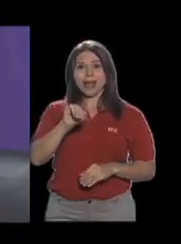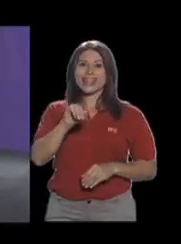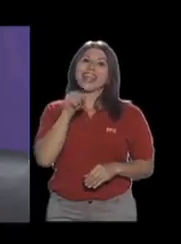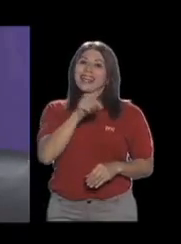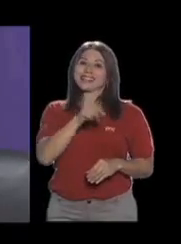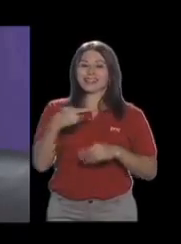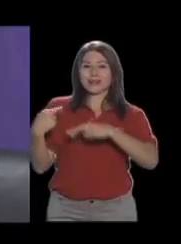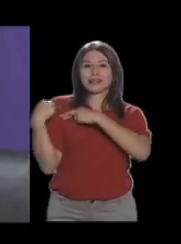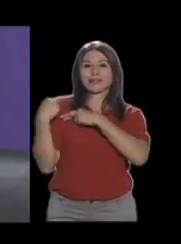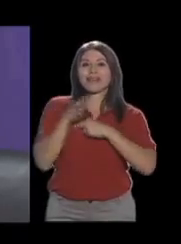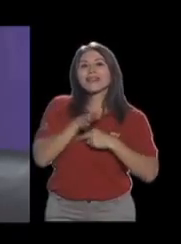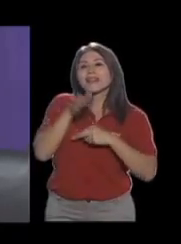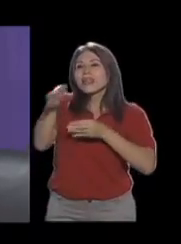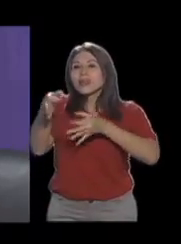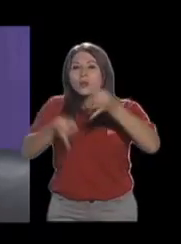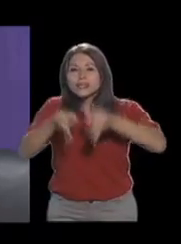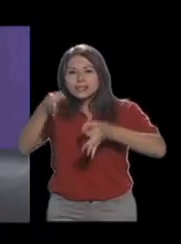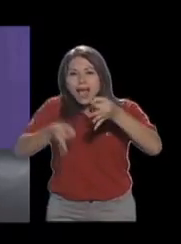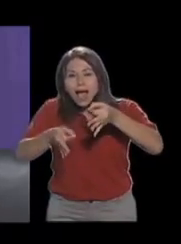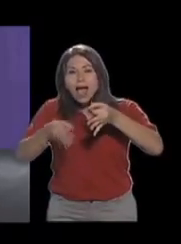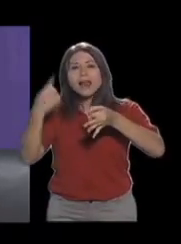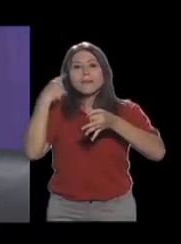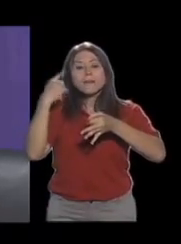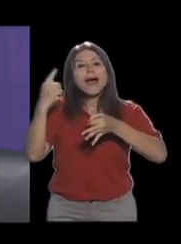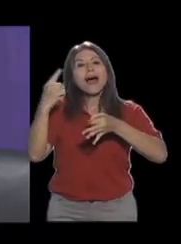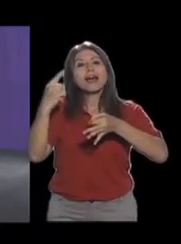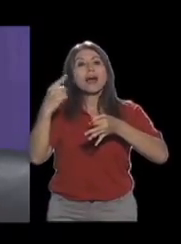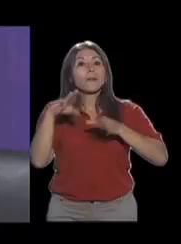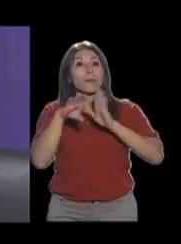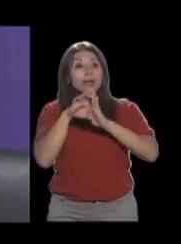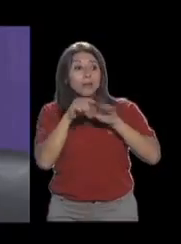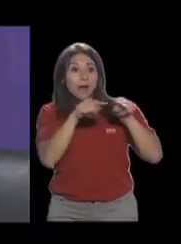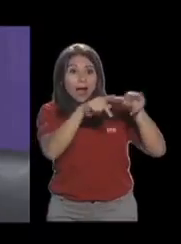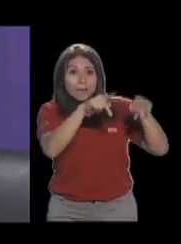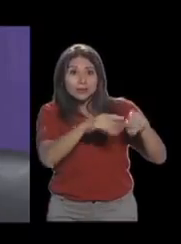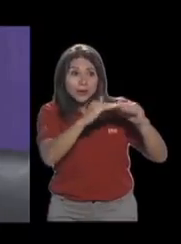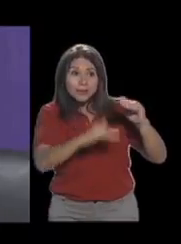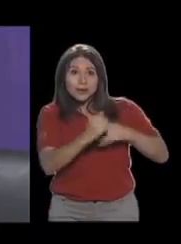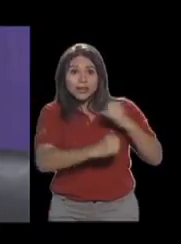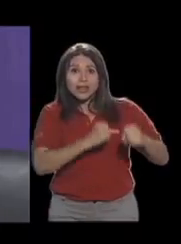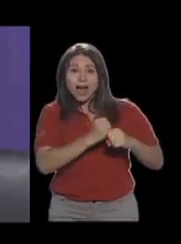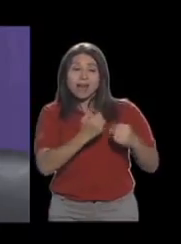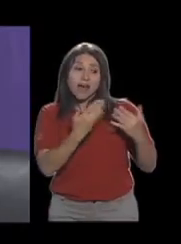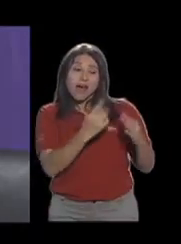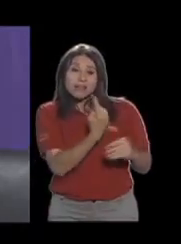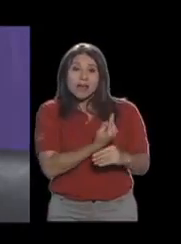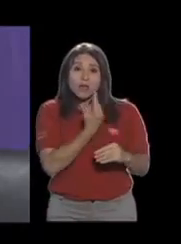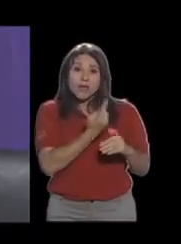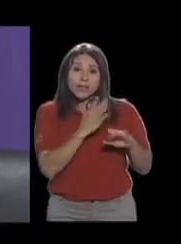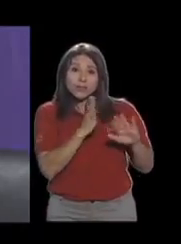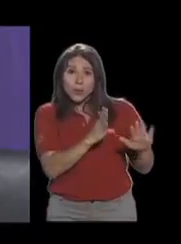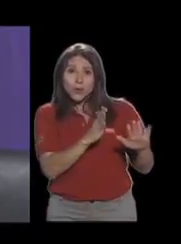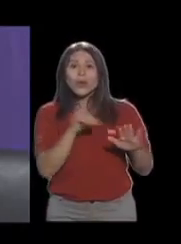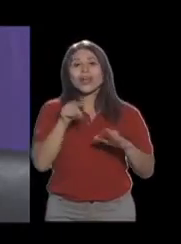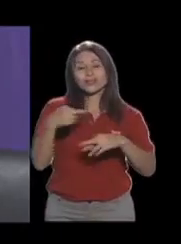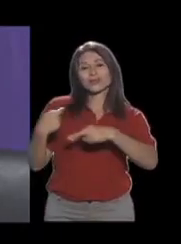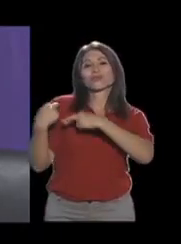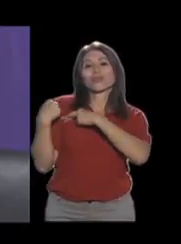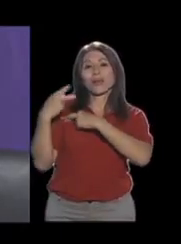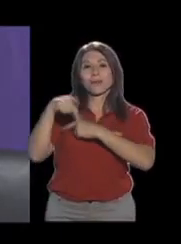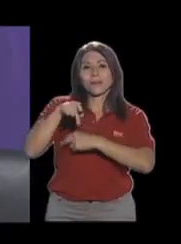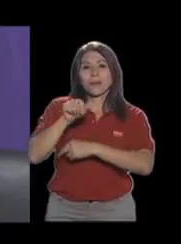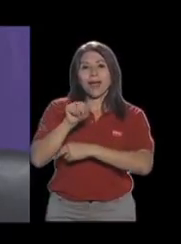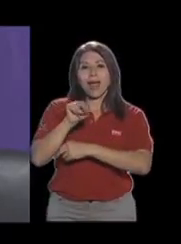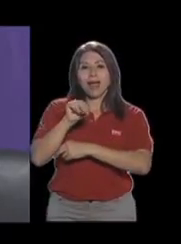para declarar a una persona en estado de abandono, pero esta es una figura que está bien clara, que se utiliza para